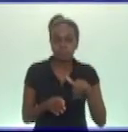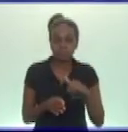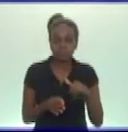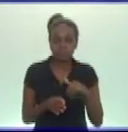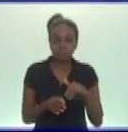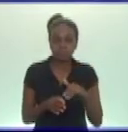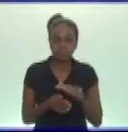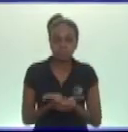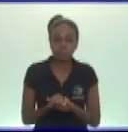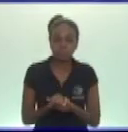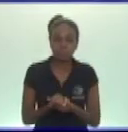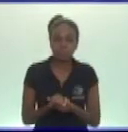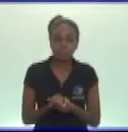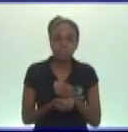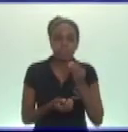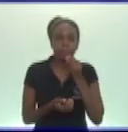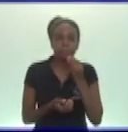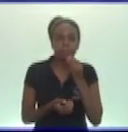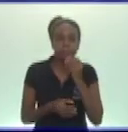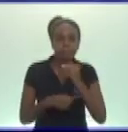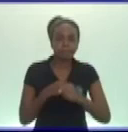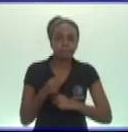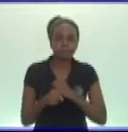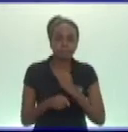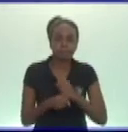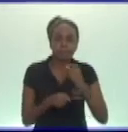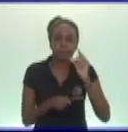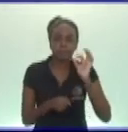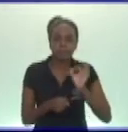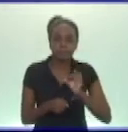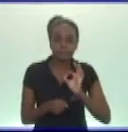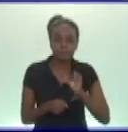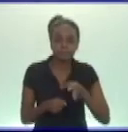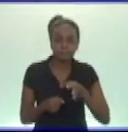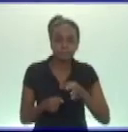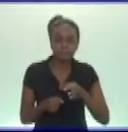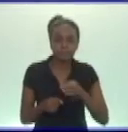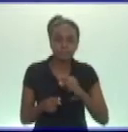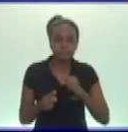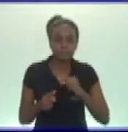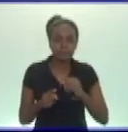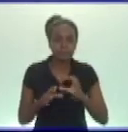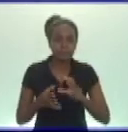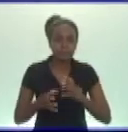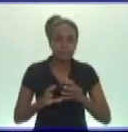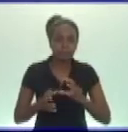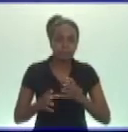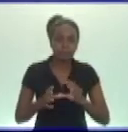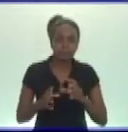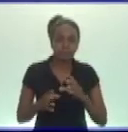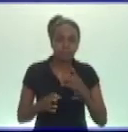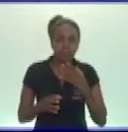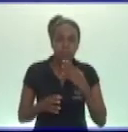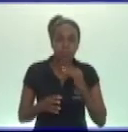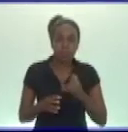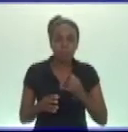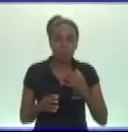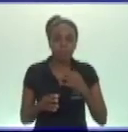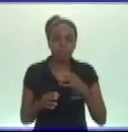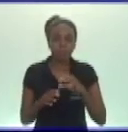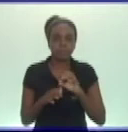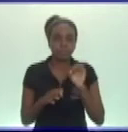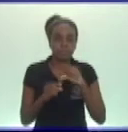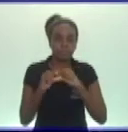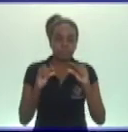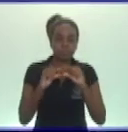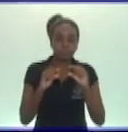subordinación sustantiva pueden realizar las mismas funciones que realiza un sustantivo cuando forma parte de una oración simple. Dígase